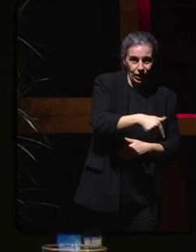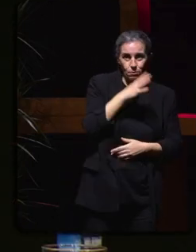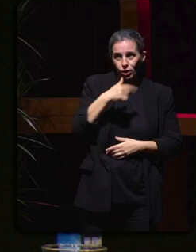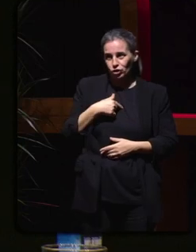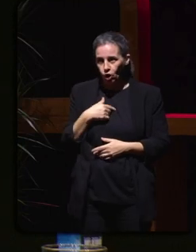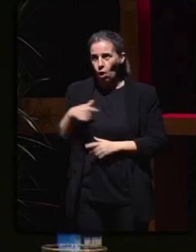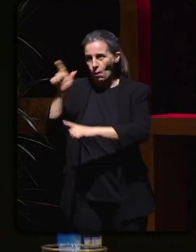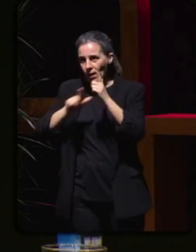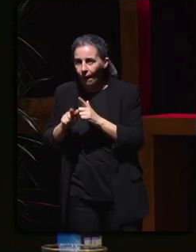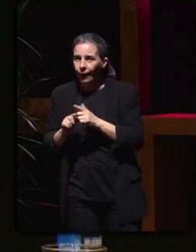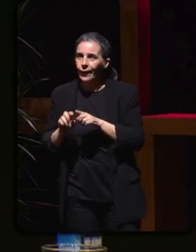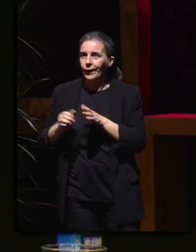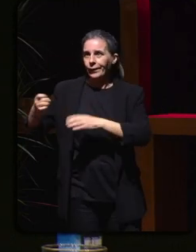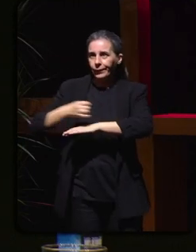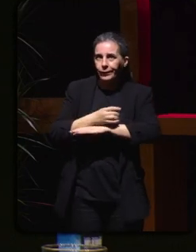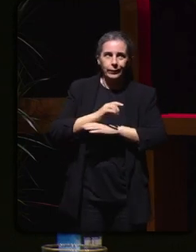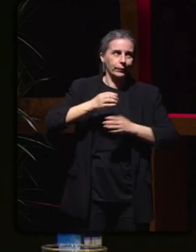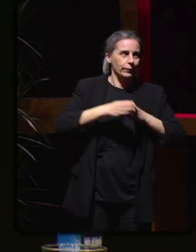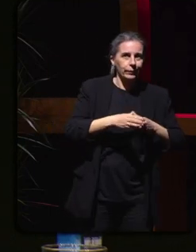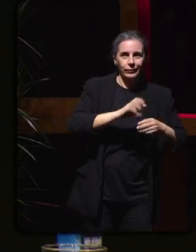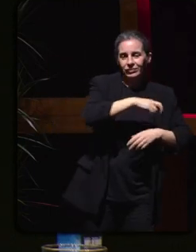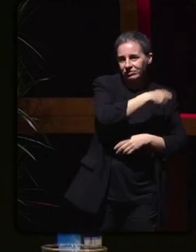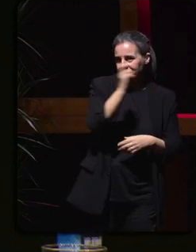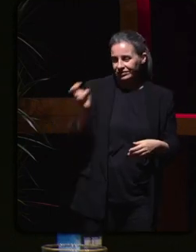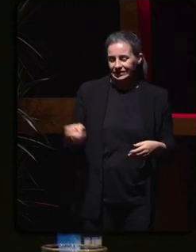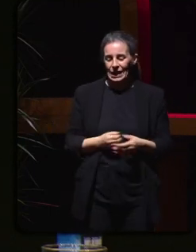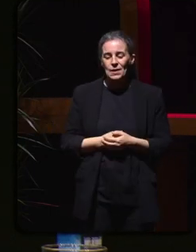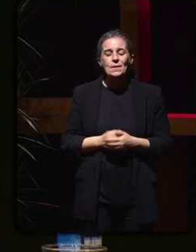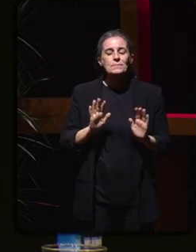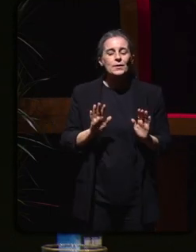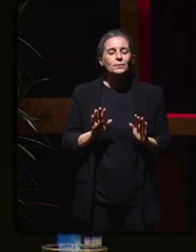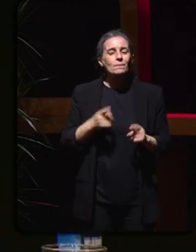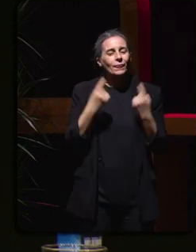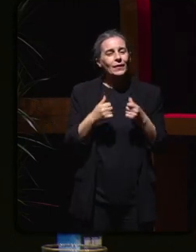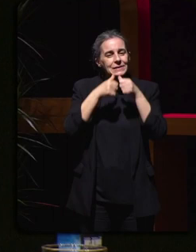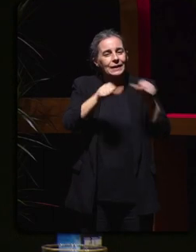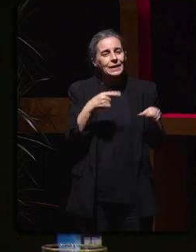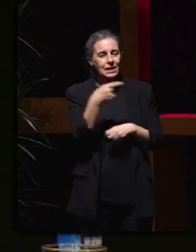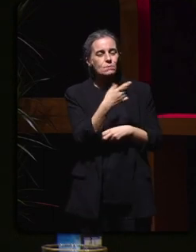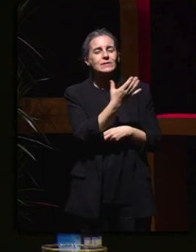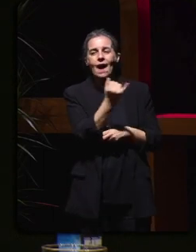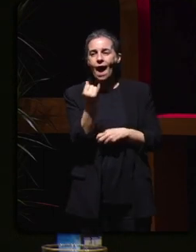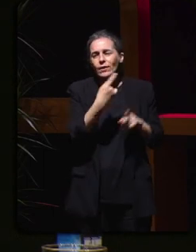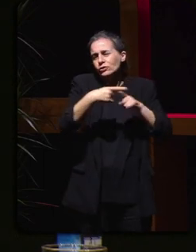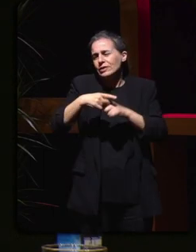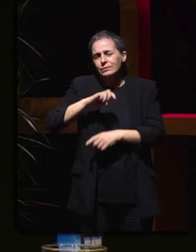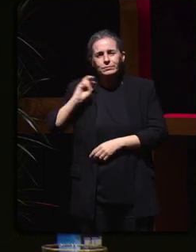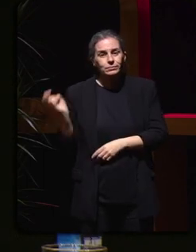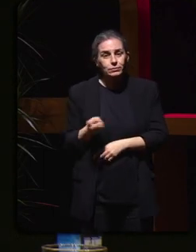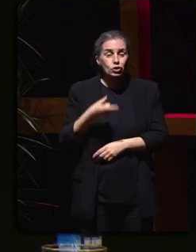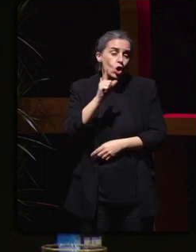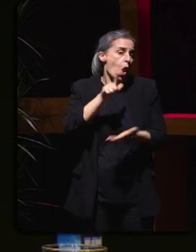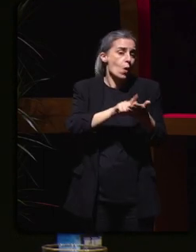El caso es que todo esto es para que veáis que tenemos prejuicios sobre todo no solamente sobre la lengua